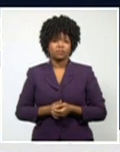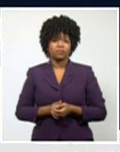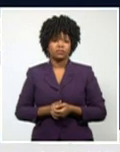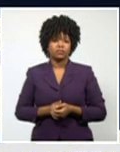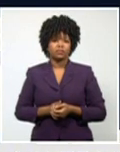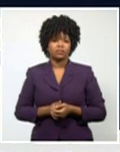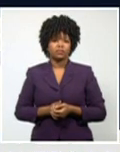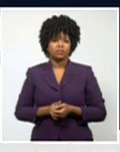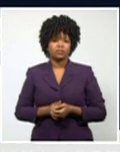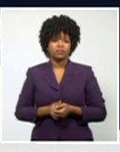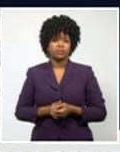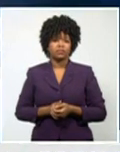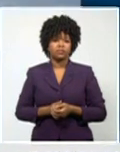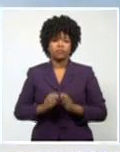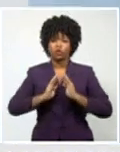ya